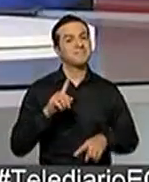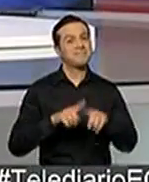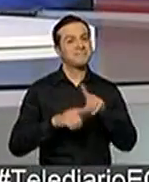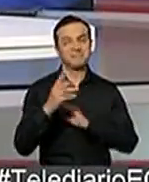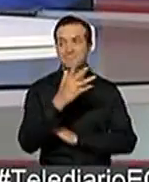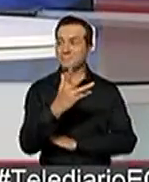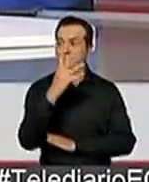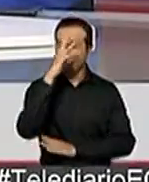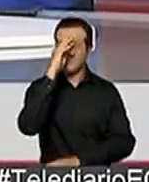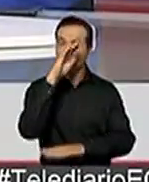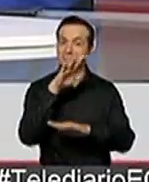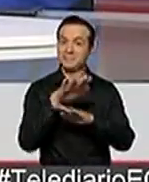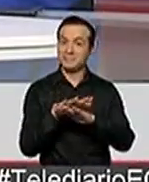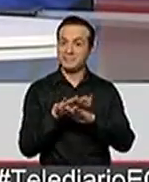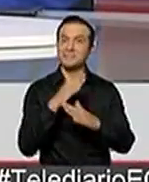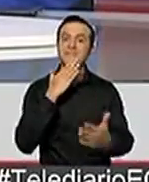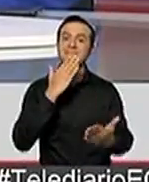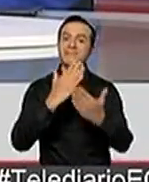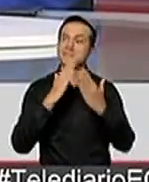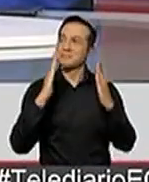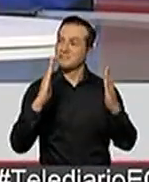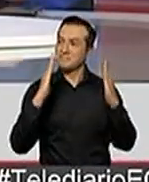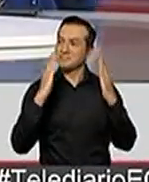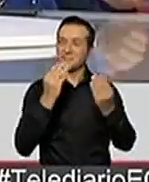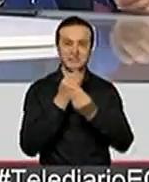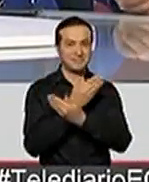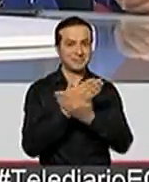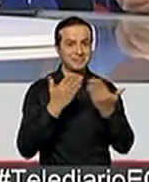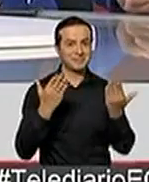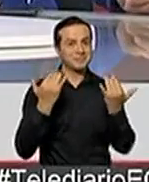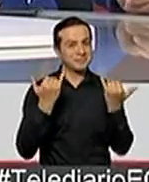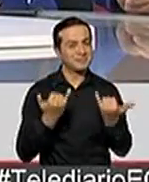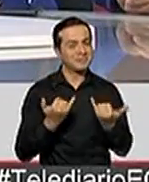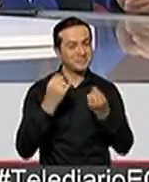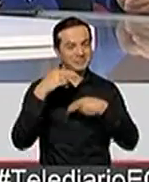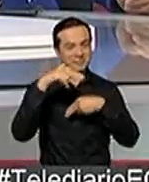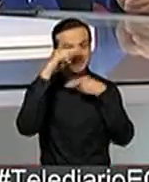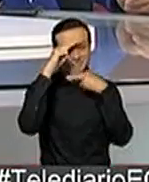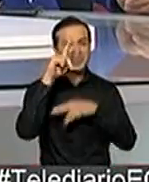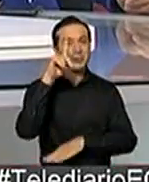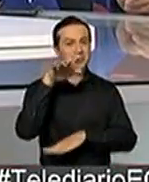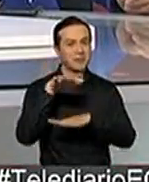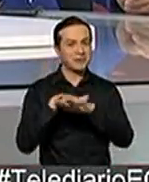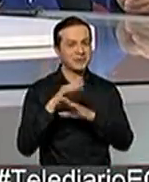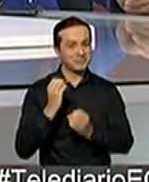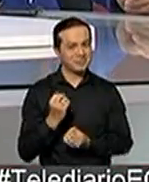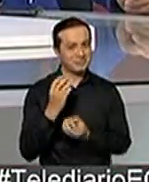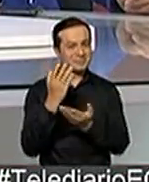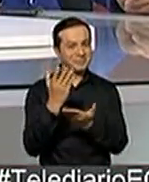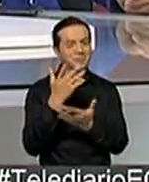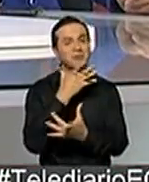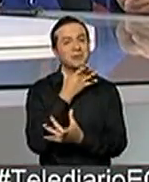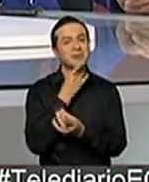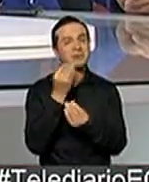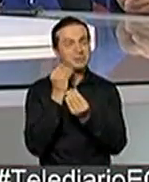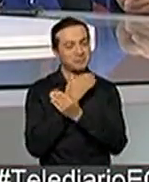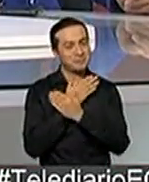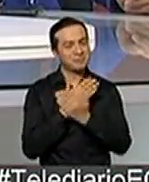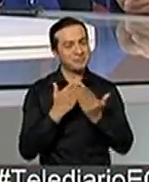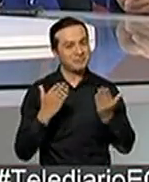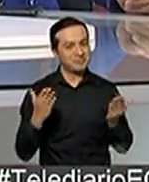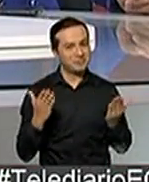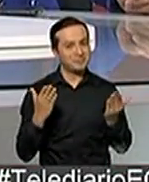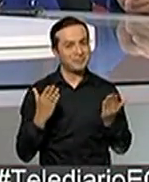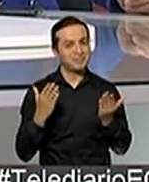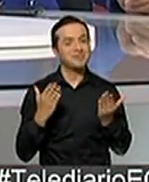amigos, muy buenas tardes. Gracias por acompañarnos en la emisión central de Telediario. Es un gusto acompañarles. Quien les